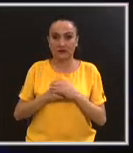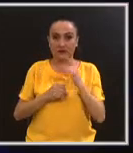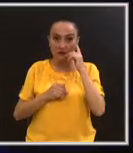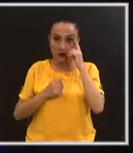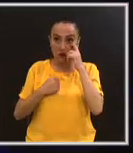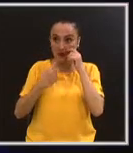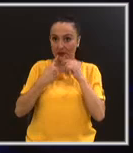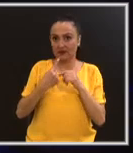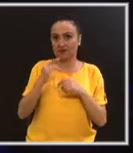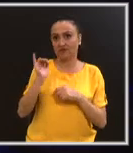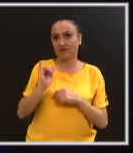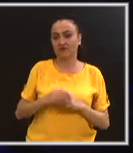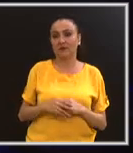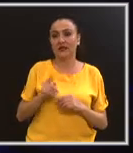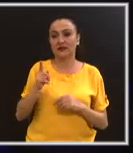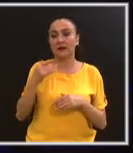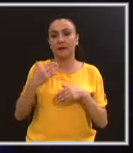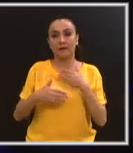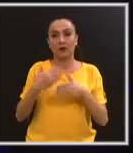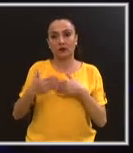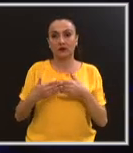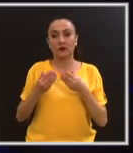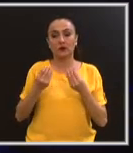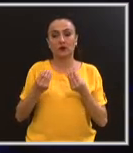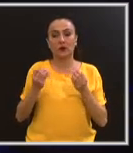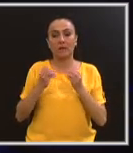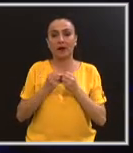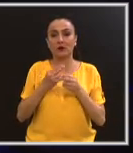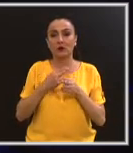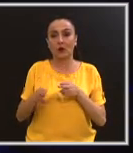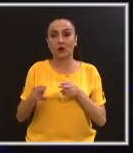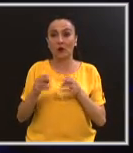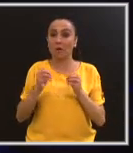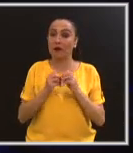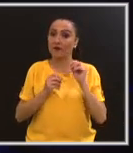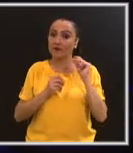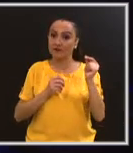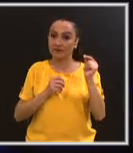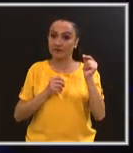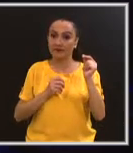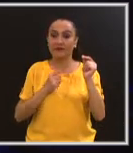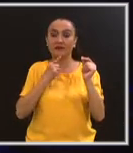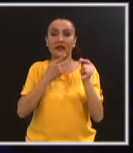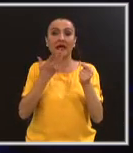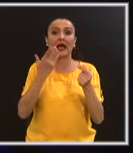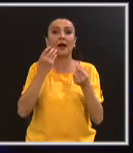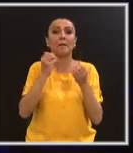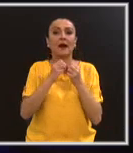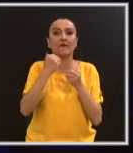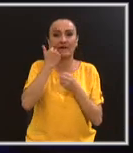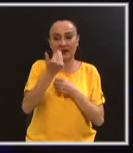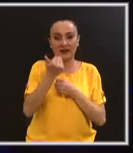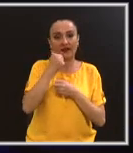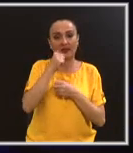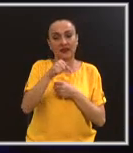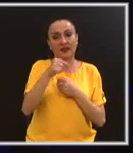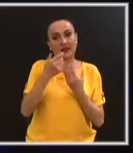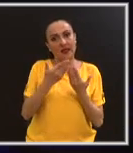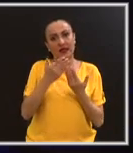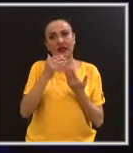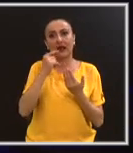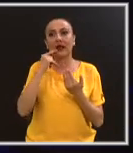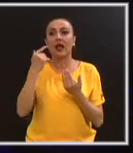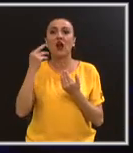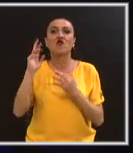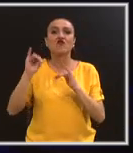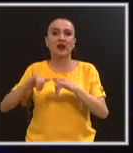lo veíamos también ese proceso es mucho más corto más fácil que hacerlo mediante la residencia que el límite